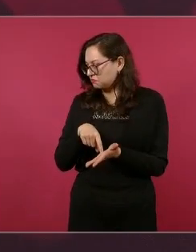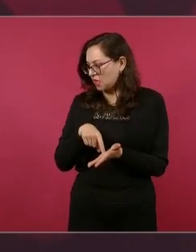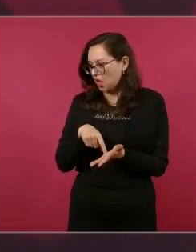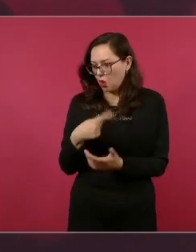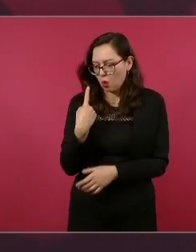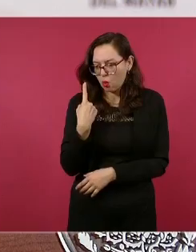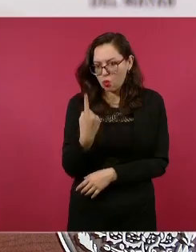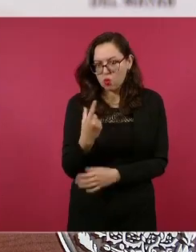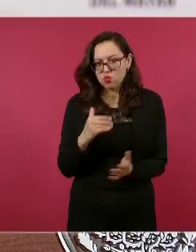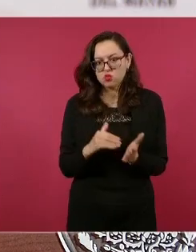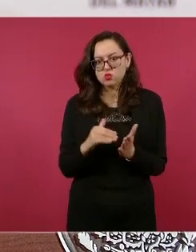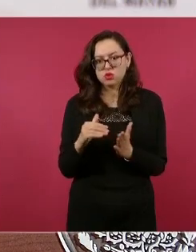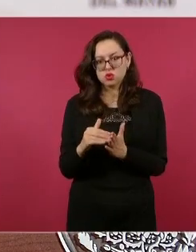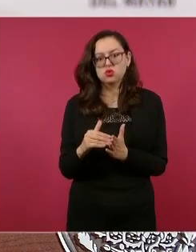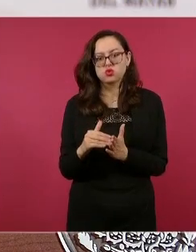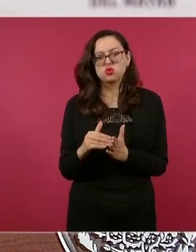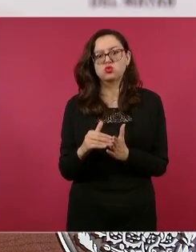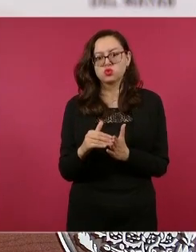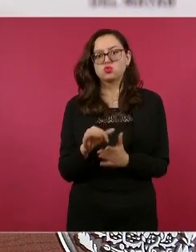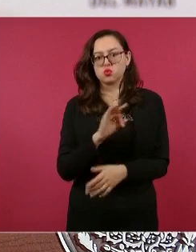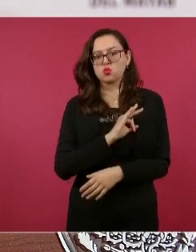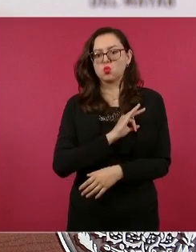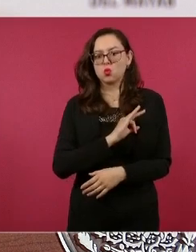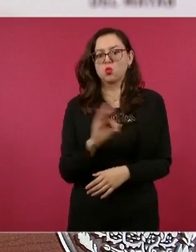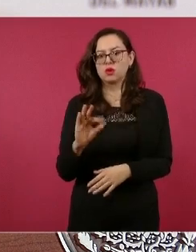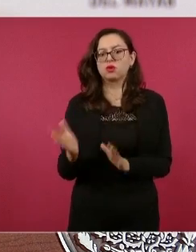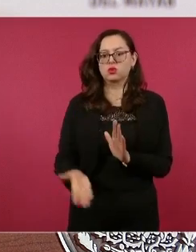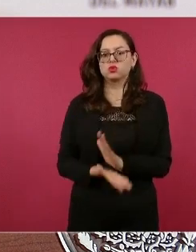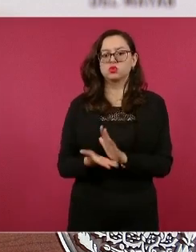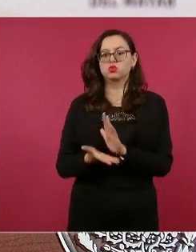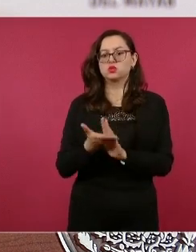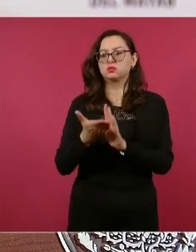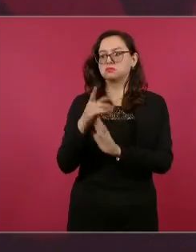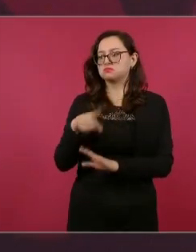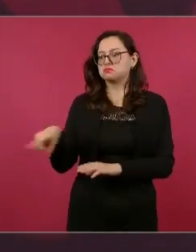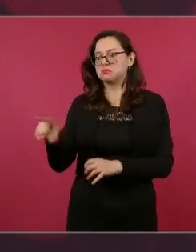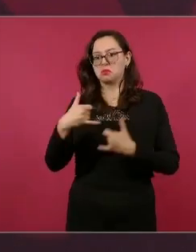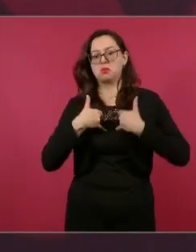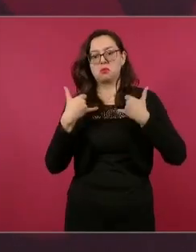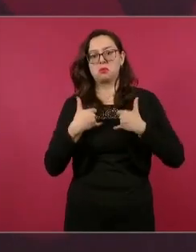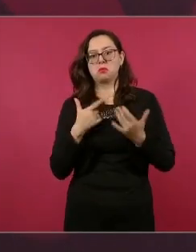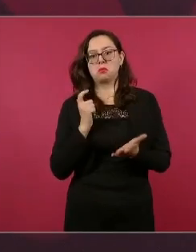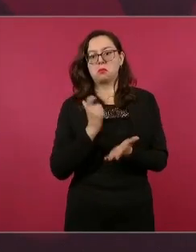construir 1 millón de viviendas con facilidades para los jóvenes,